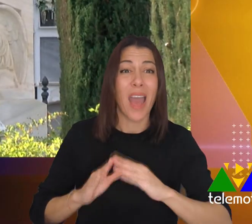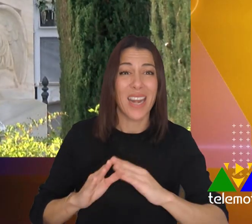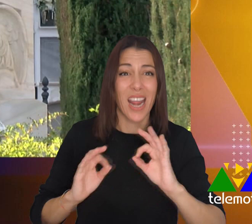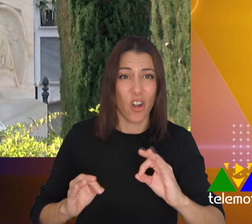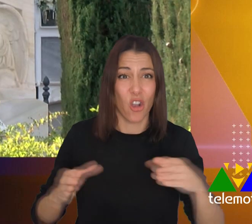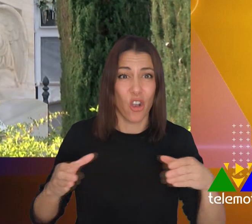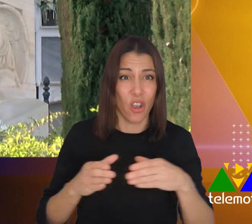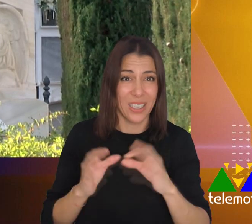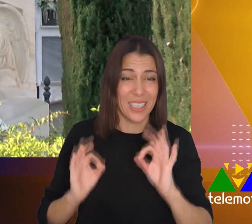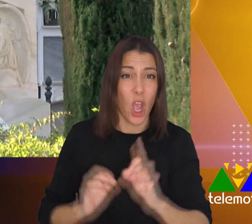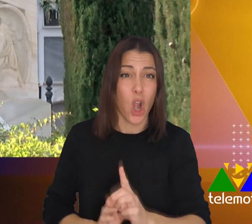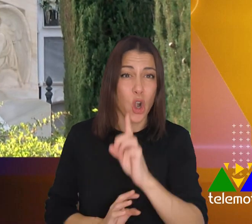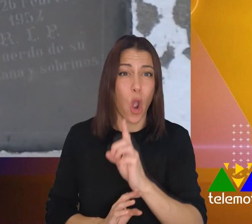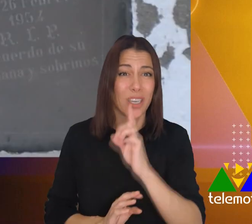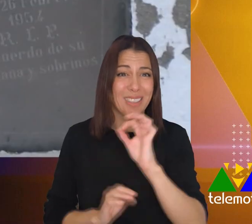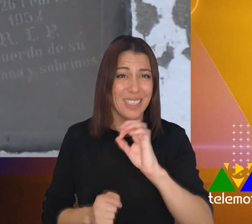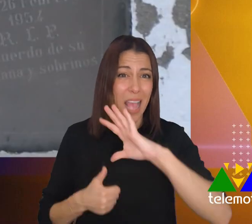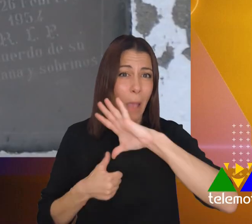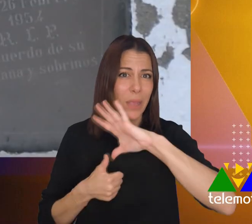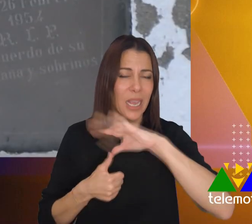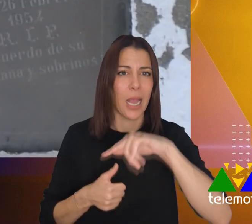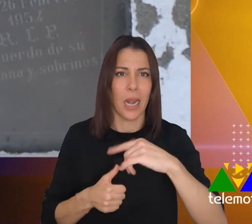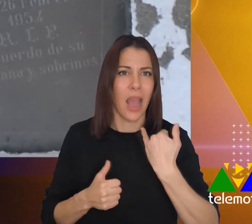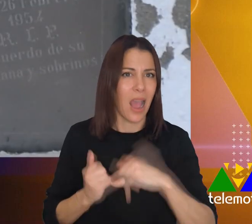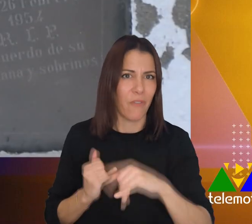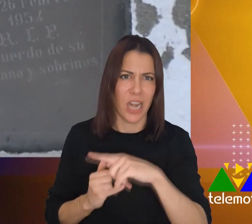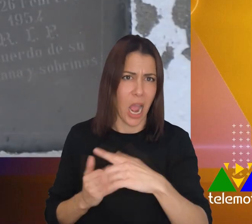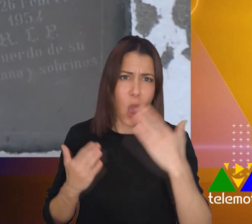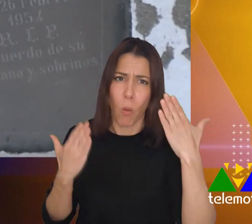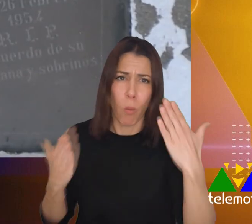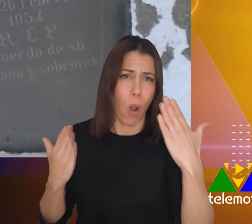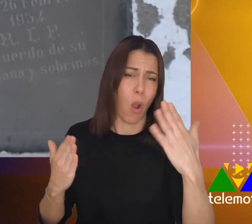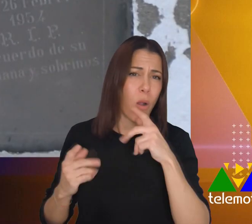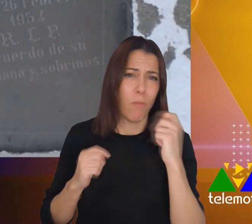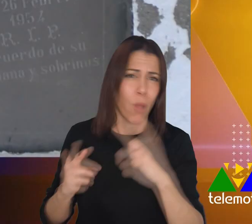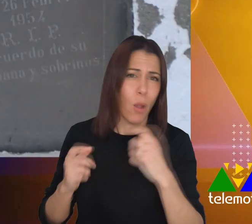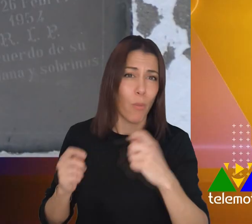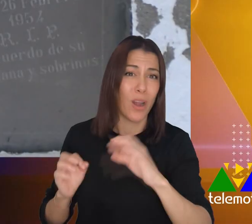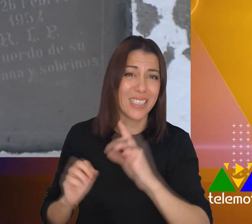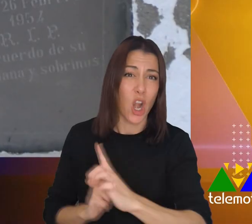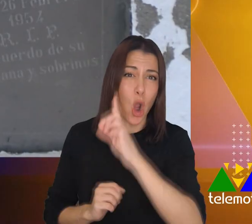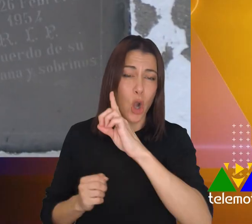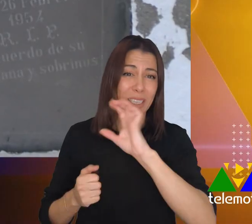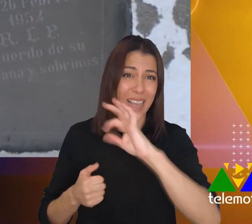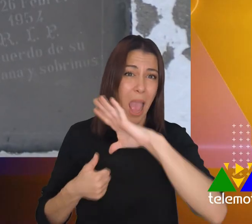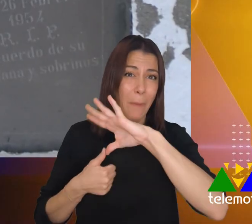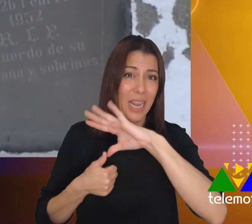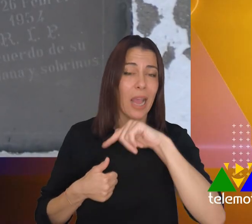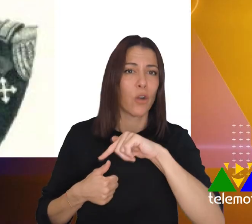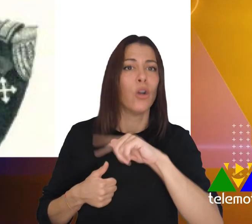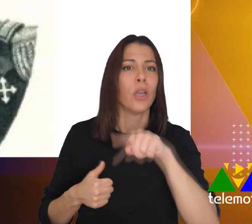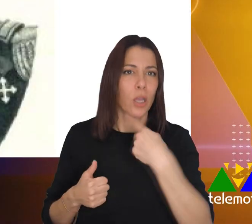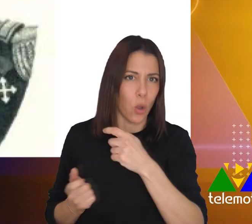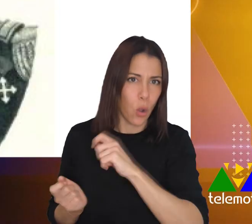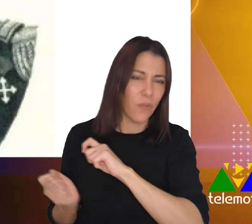Armada norteamericana, fue recibido como héroe, con honores por el gobierno norteamericano y devuelto a España por